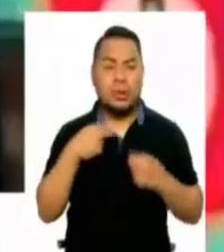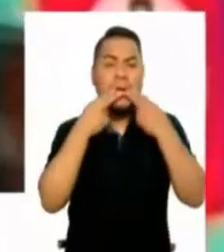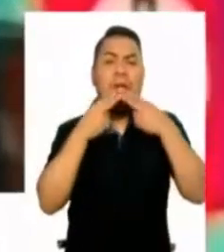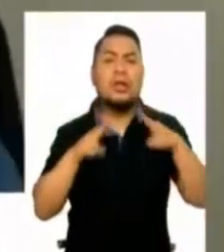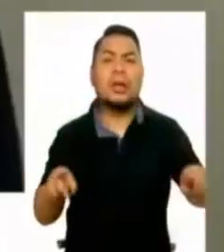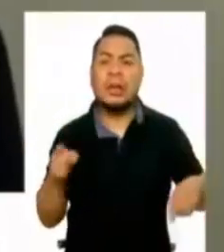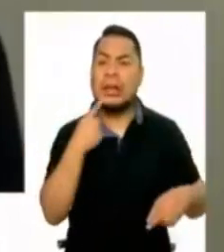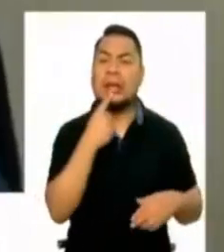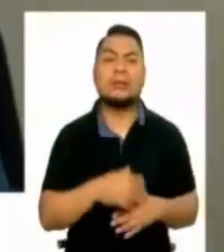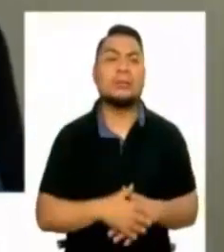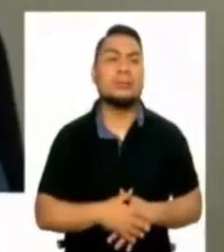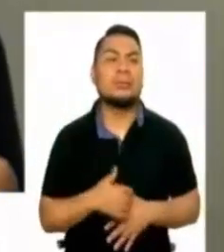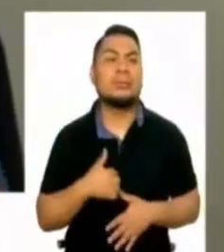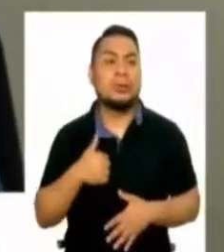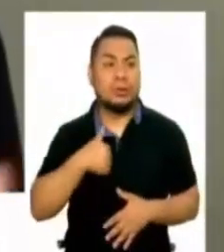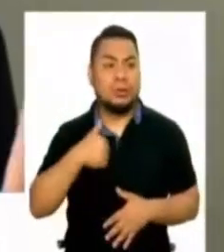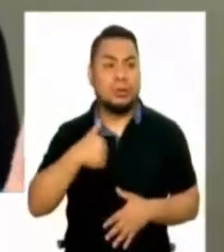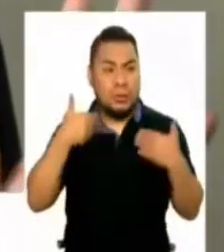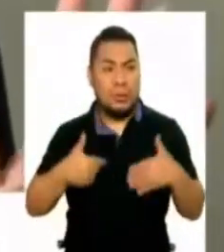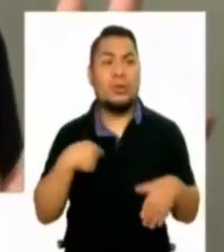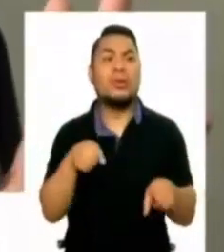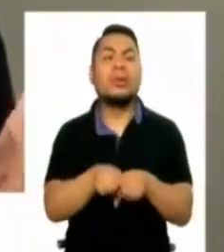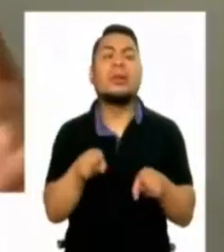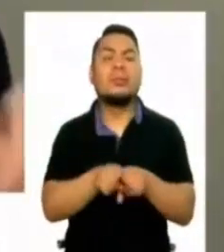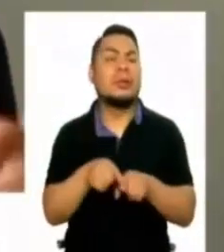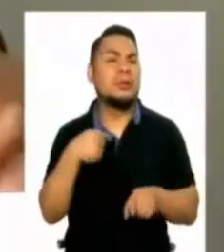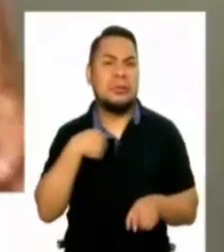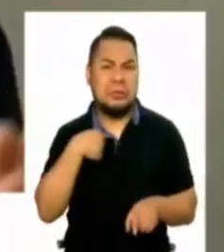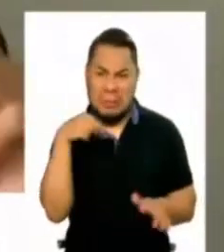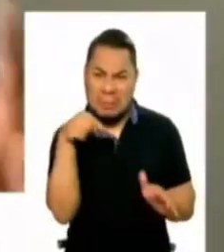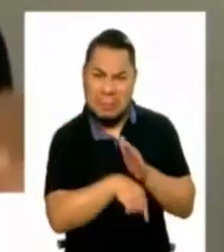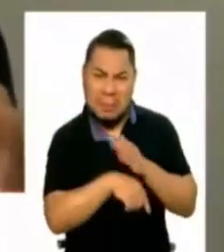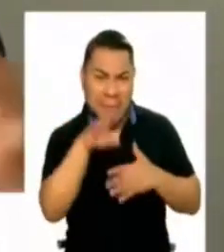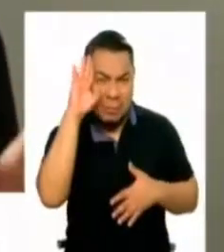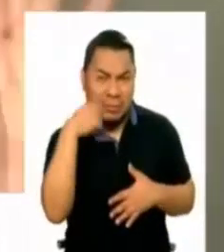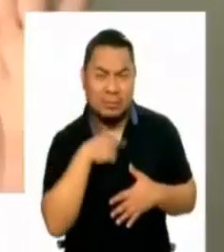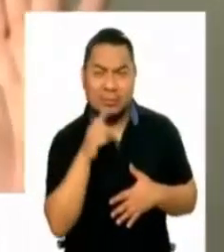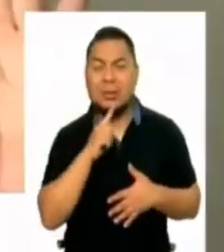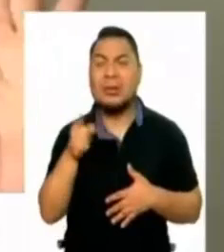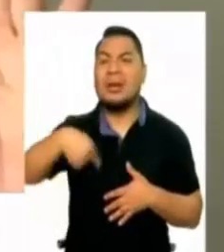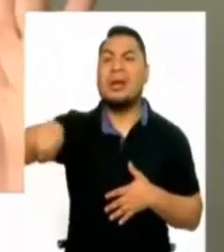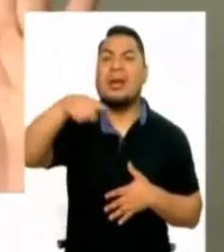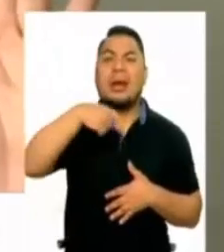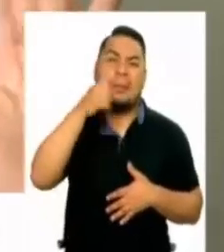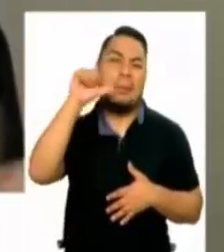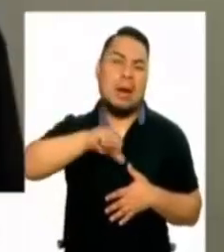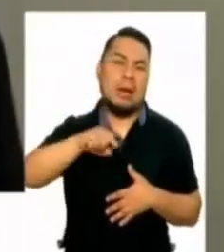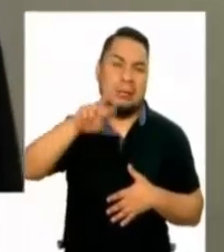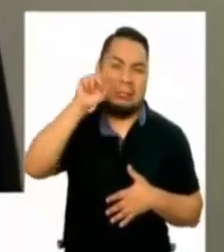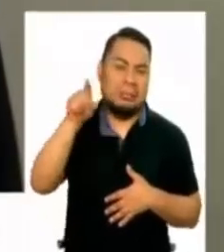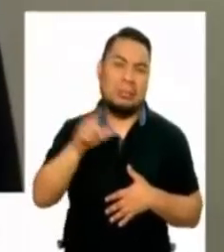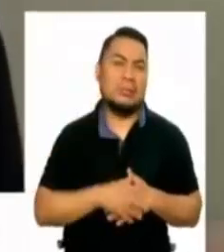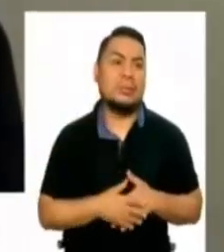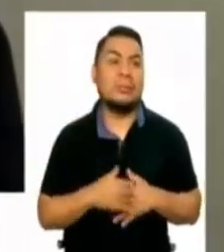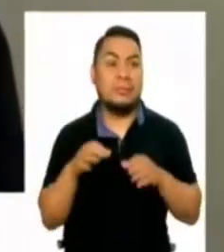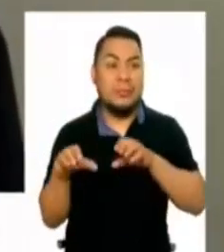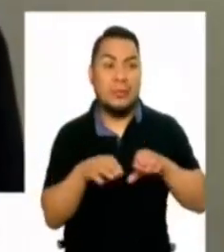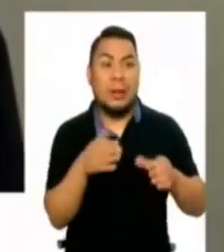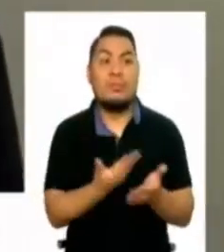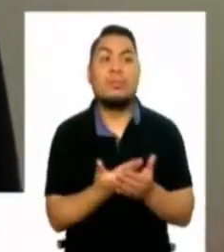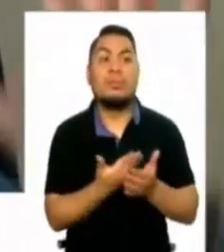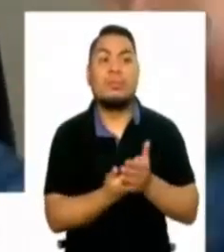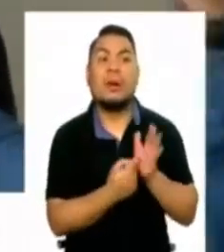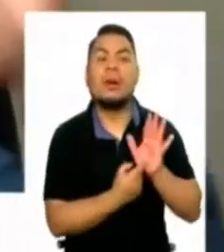inocente. Oficialmente soy un asesino de policías para los tribunales cantinflescos de mi patria, pero en los hechos, en las